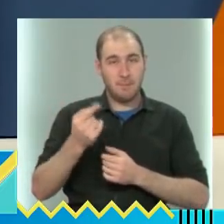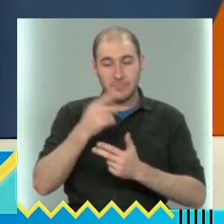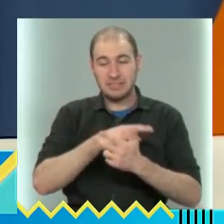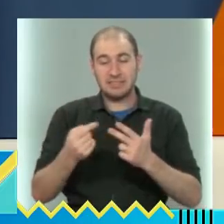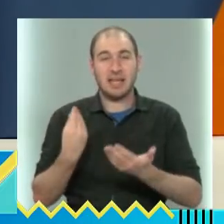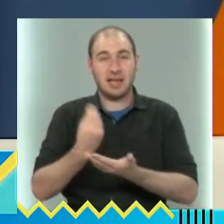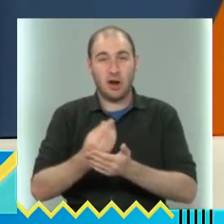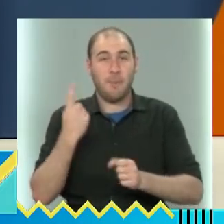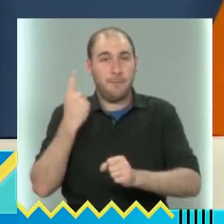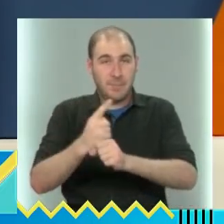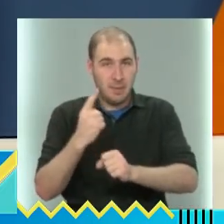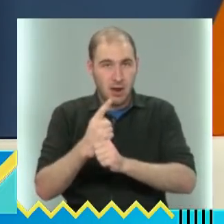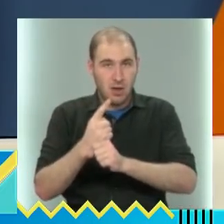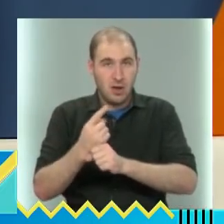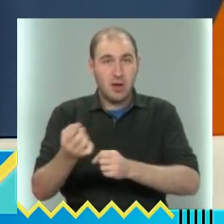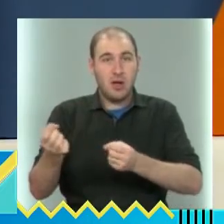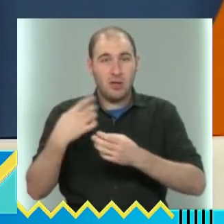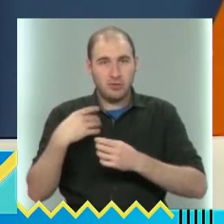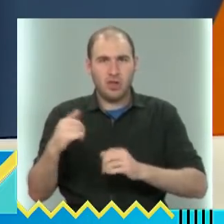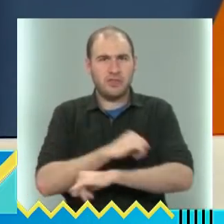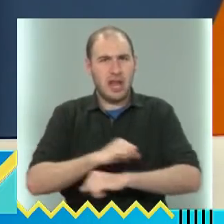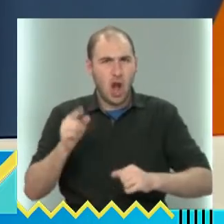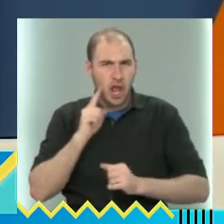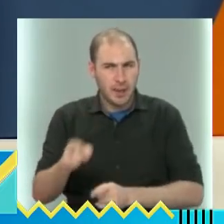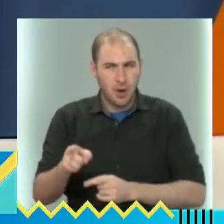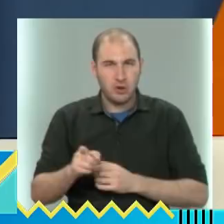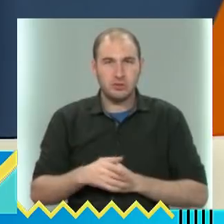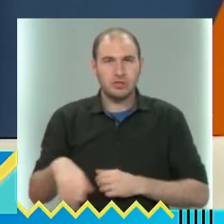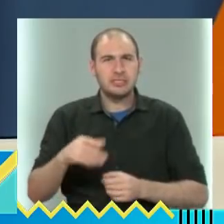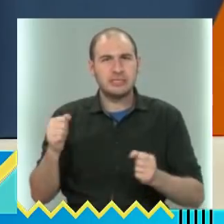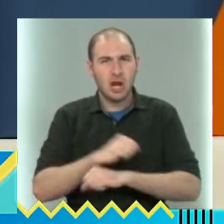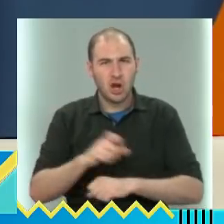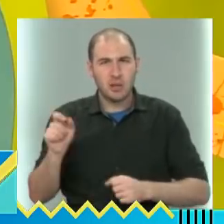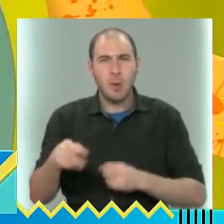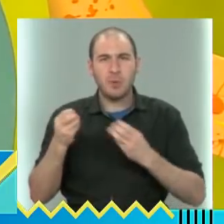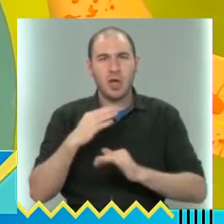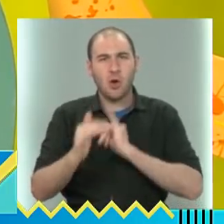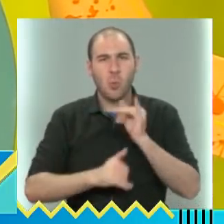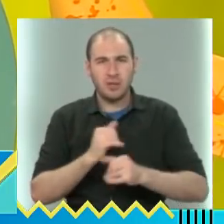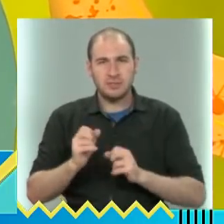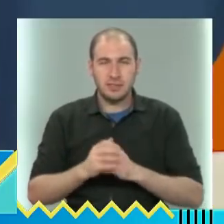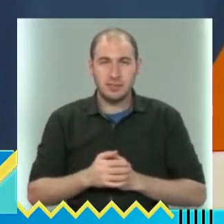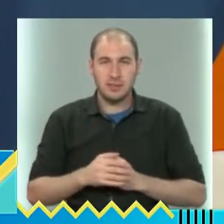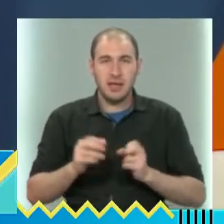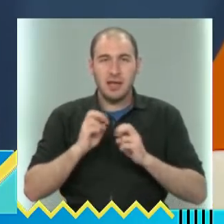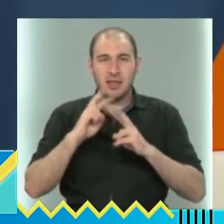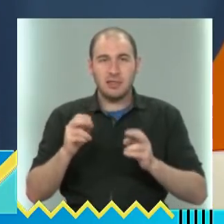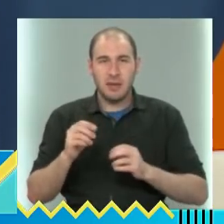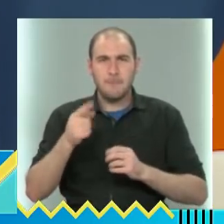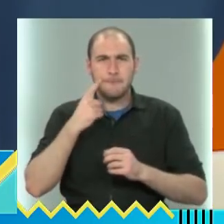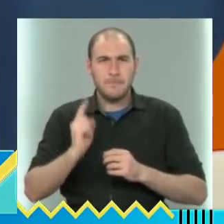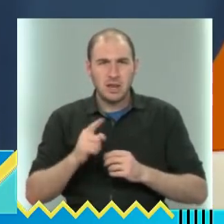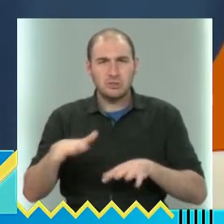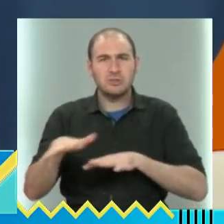funcionarios de primerísima línea nos trataron de hacer terrorismo por mencionar la cuestión, evocar el riesgo